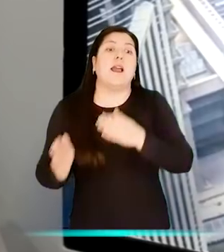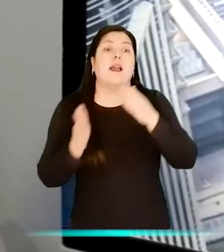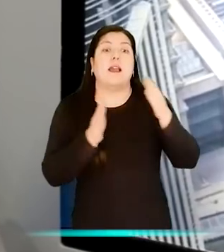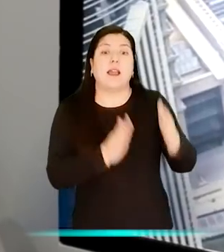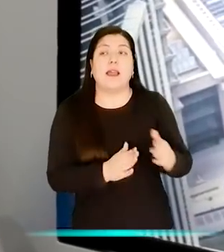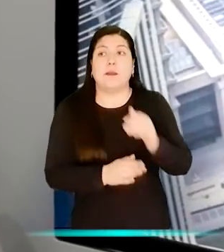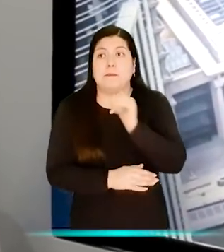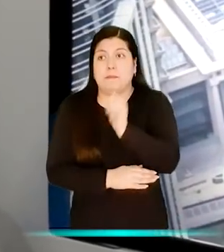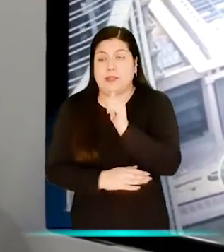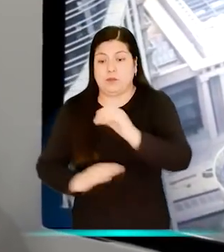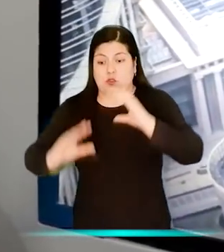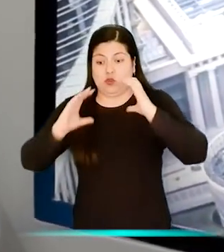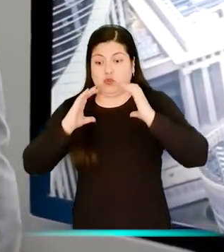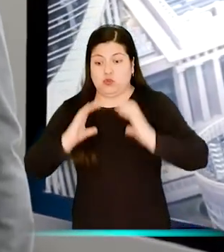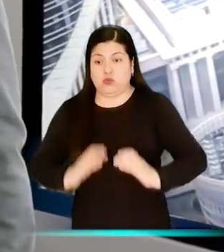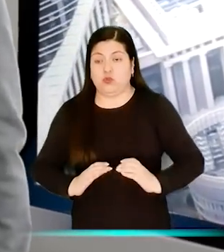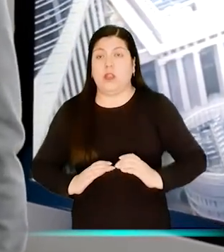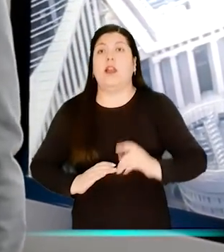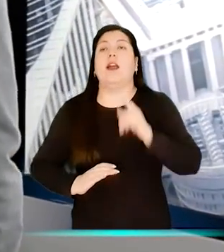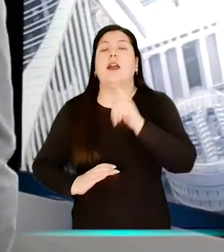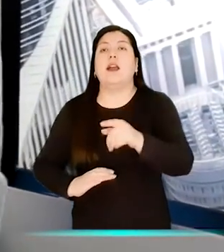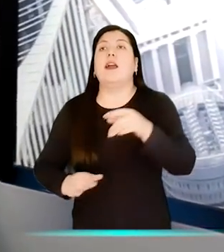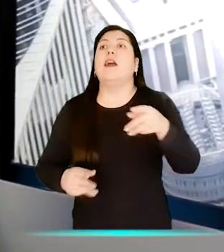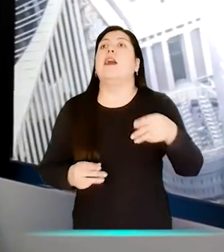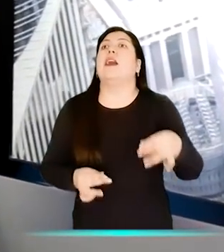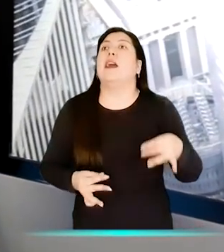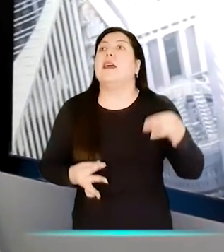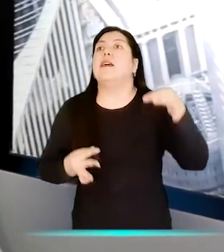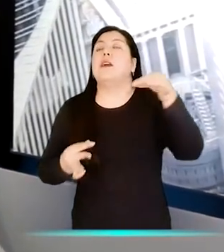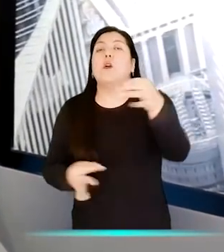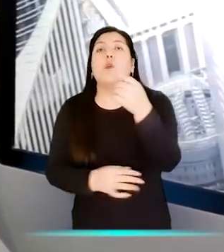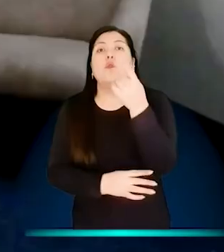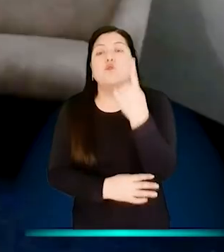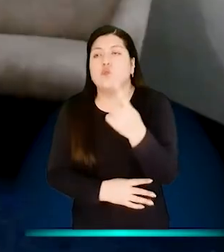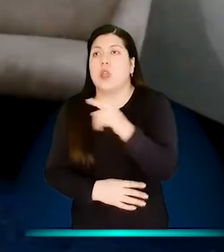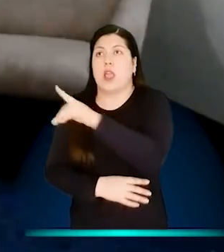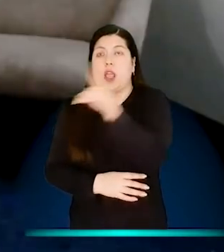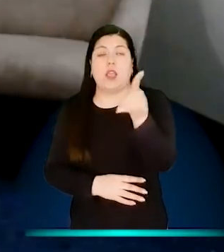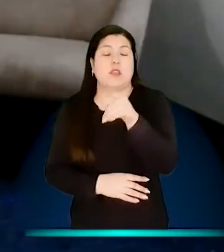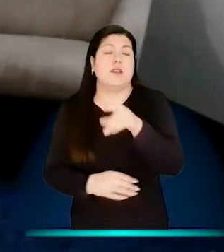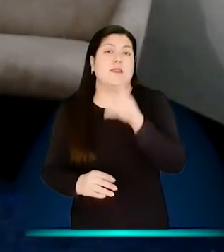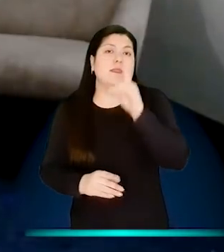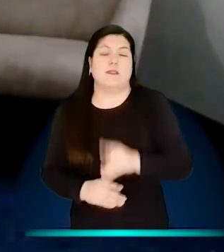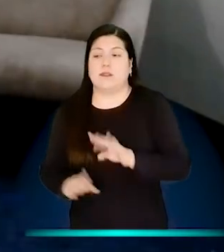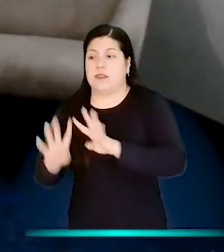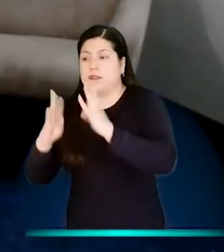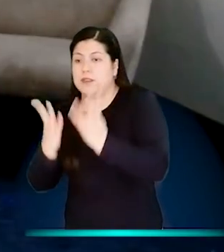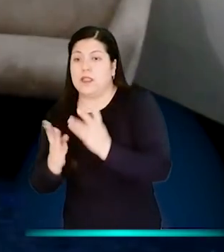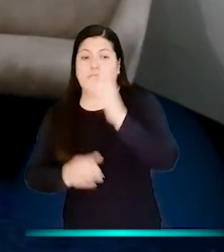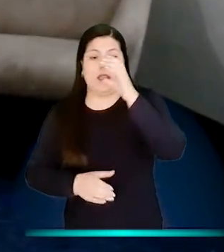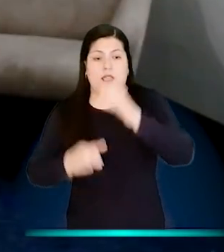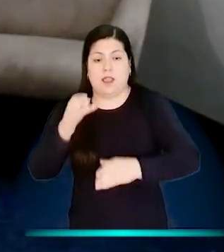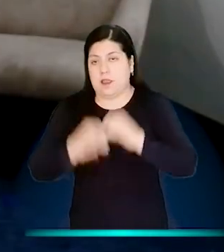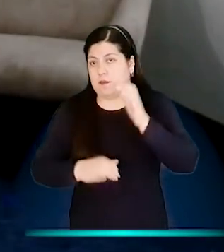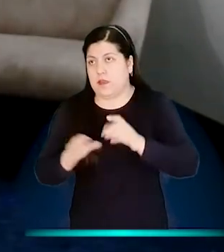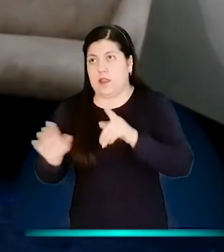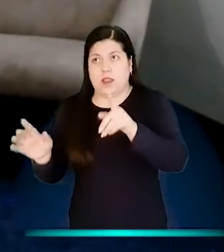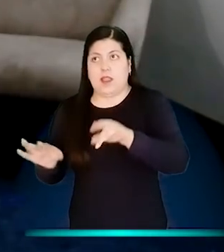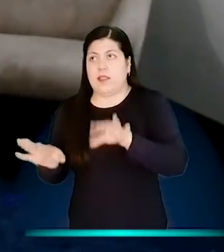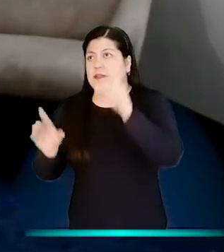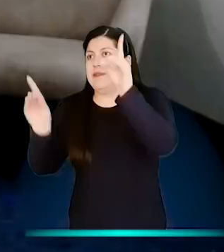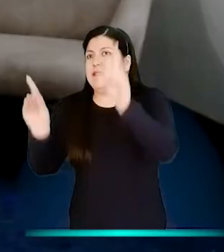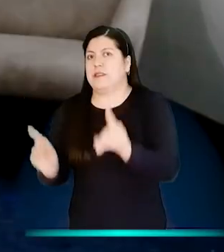anteriormente, solamente el elector se le puede entregar una tarjeta electoral, la que él escoja, bien sea para el Senado o para la